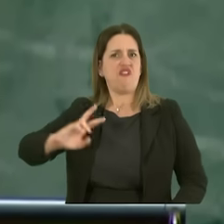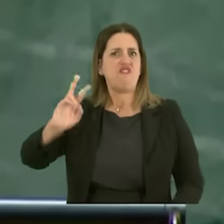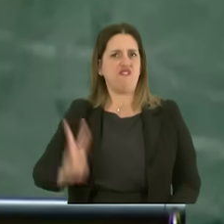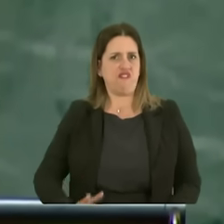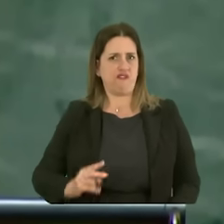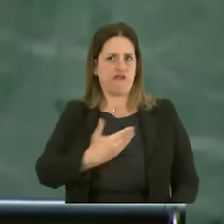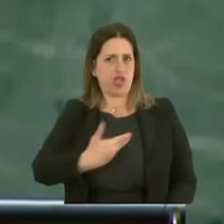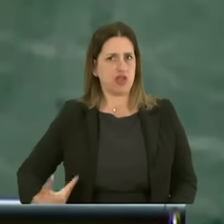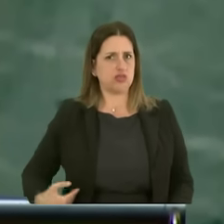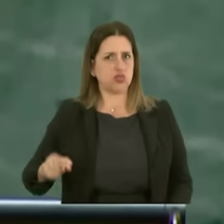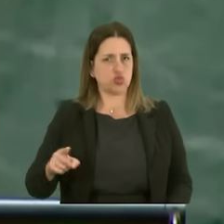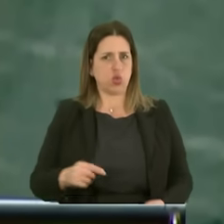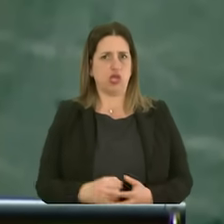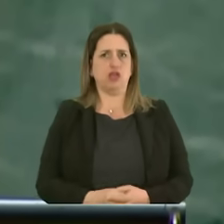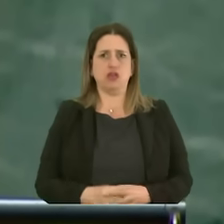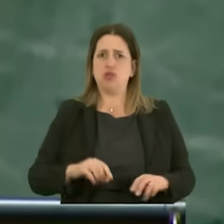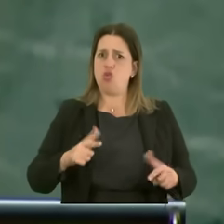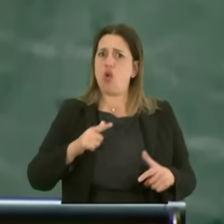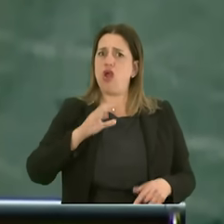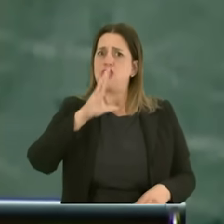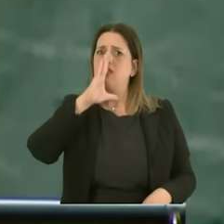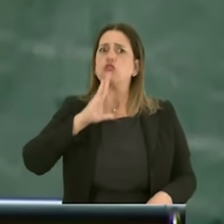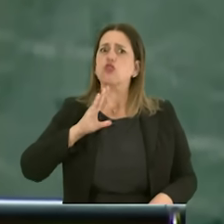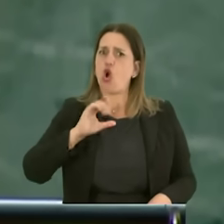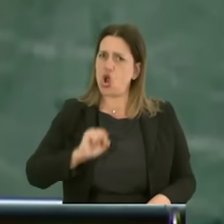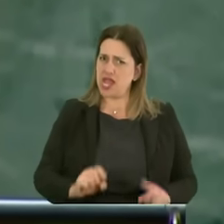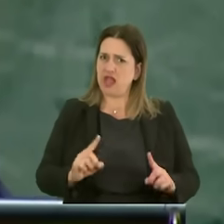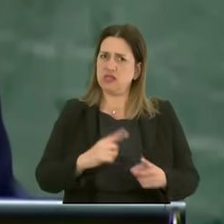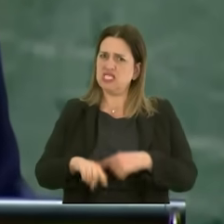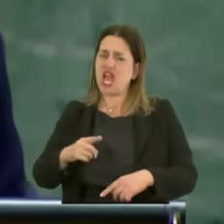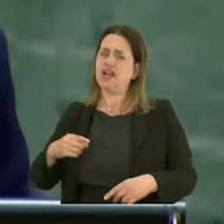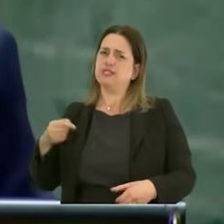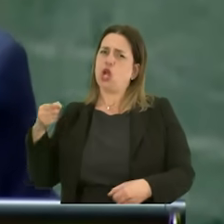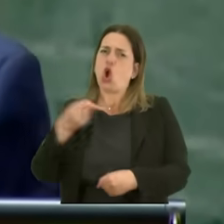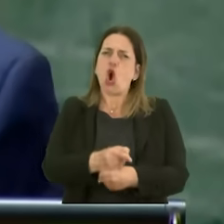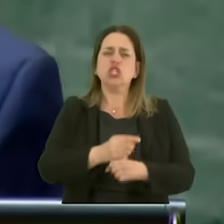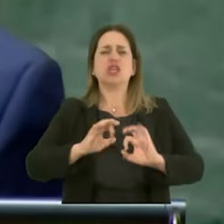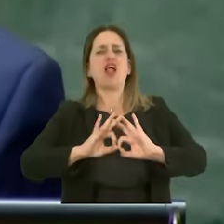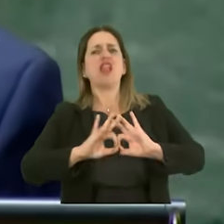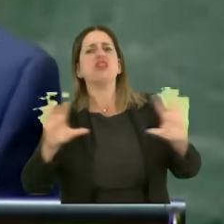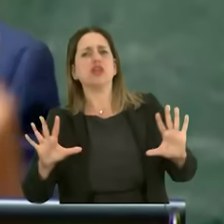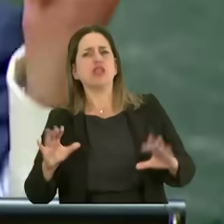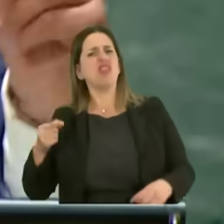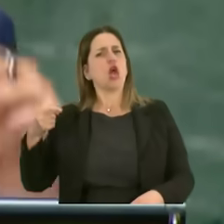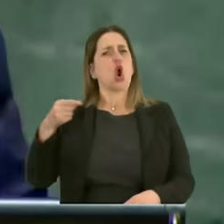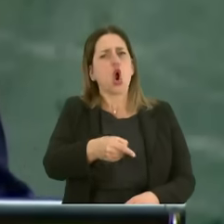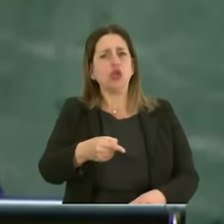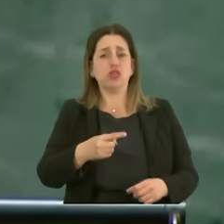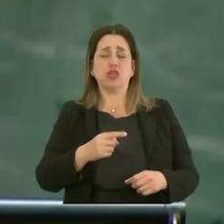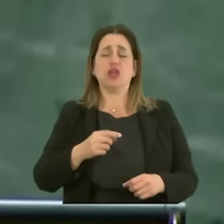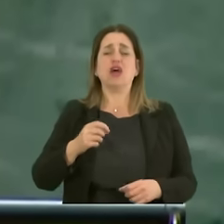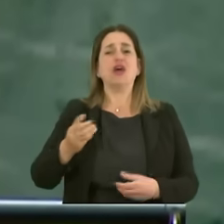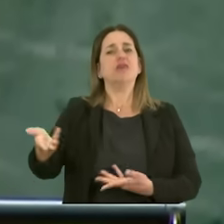autoritario e intolerante que ha atentado contra la libertad y atentado contra el